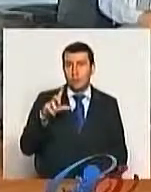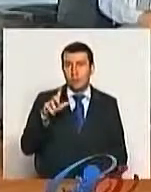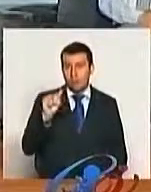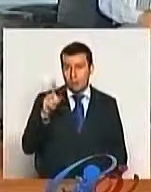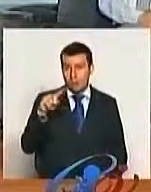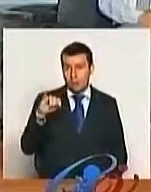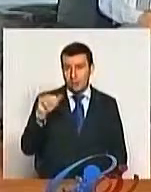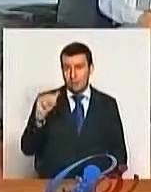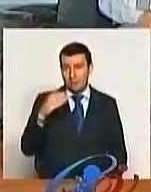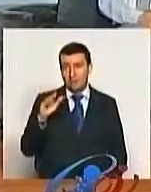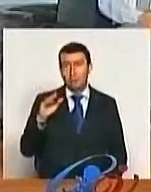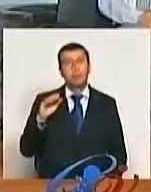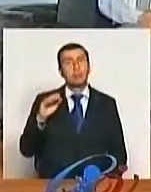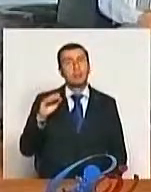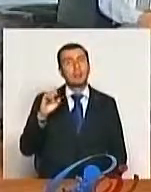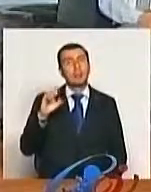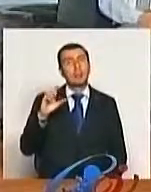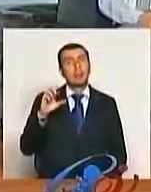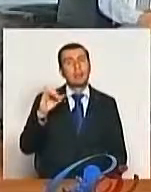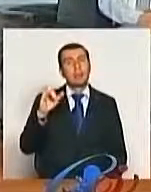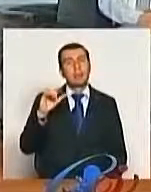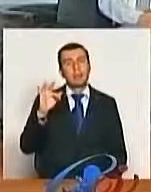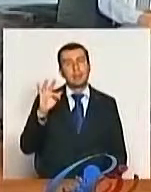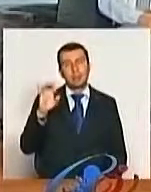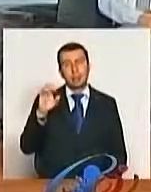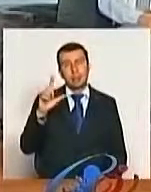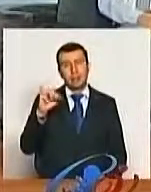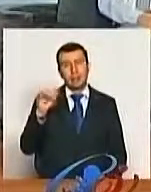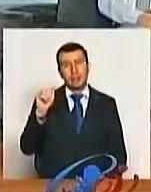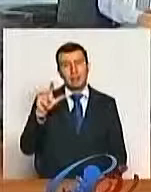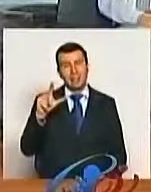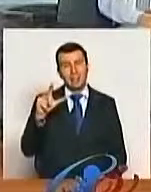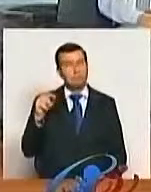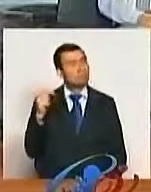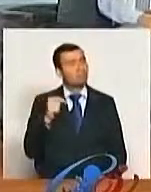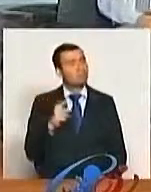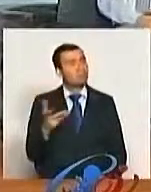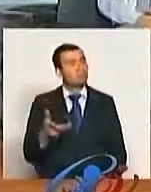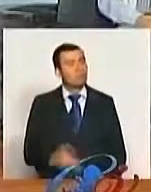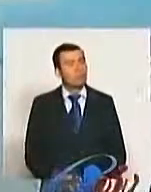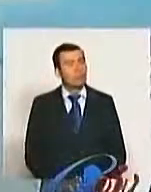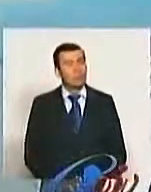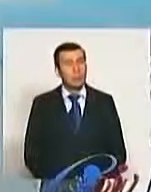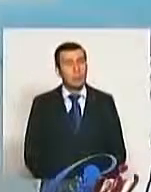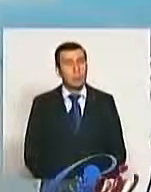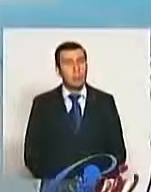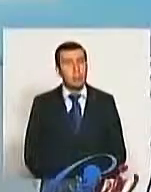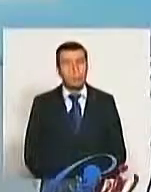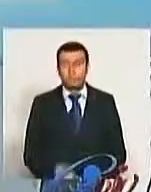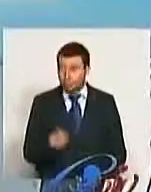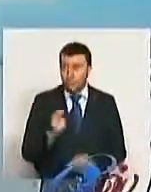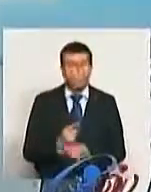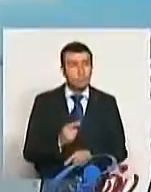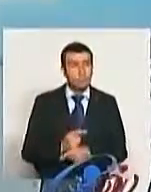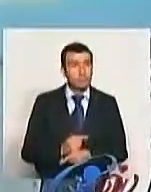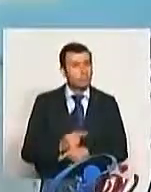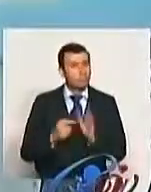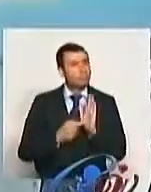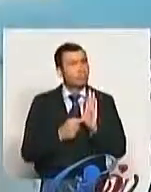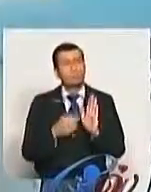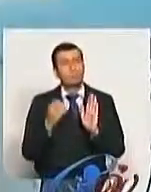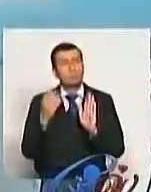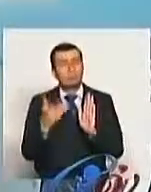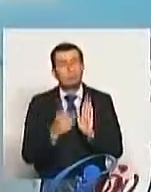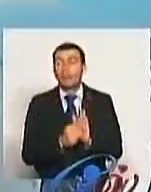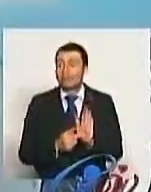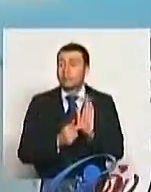neoplasia intraepitelial. Hablemos un poco de este caso, doctor Alejandro. Bueno, este caso lo traemos, es para mostrar